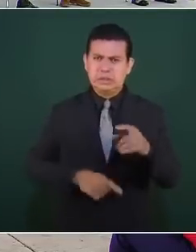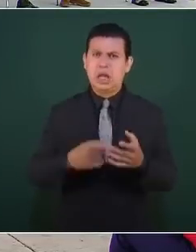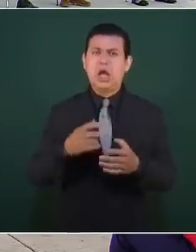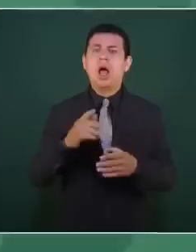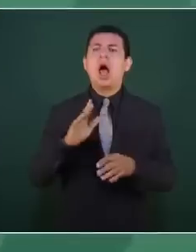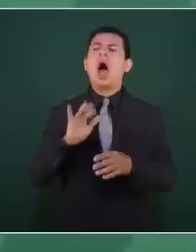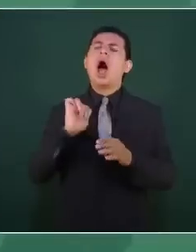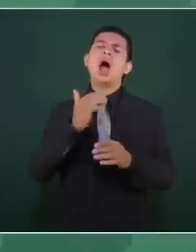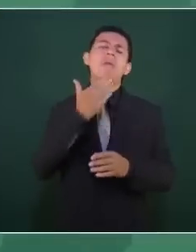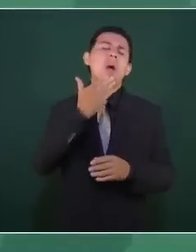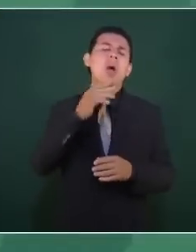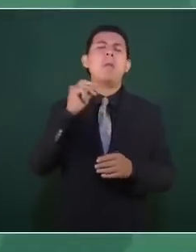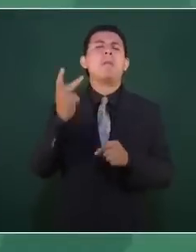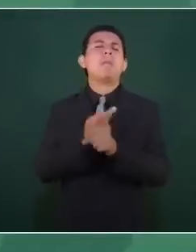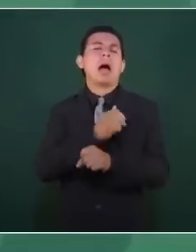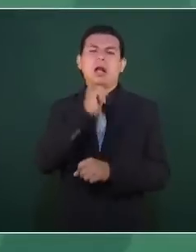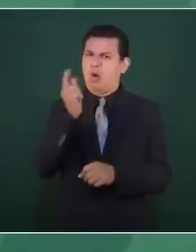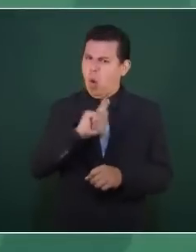para nada.